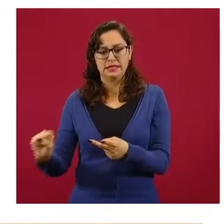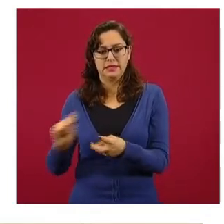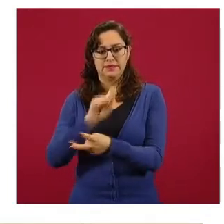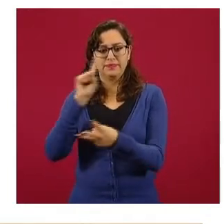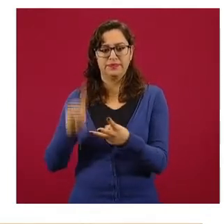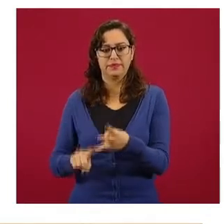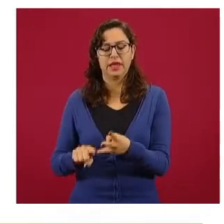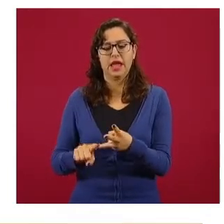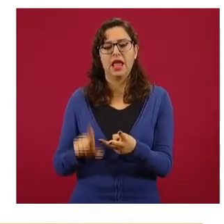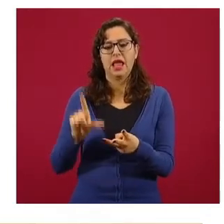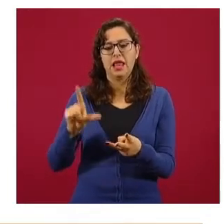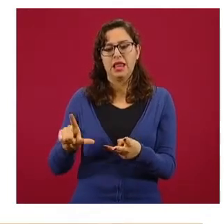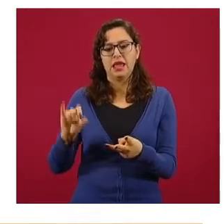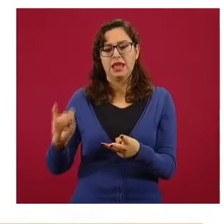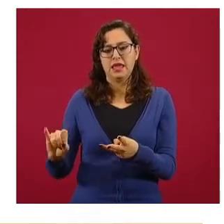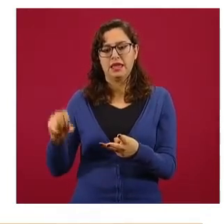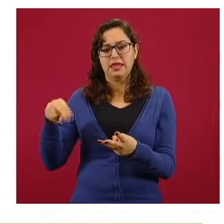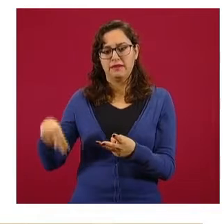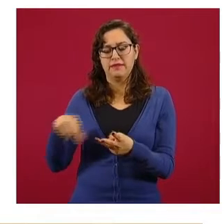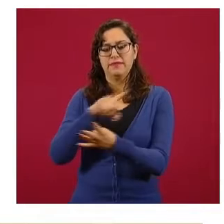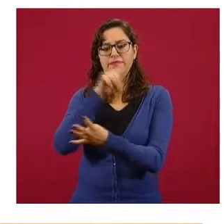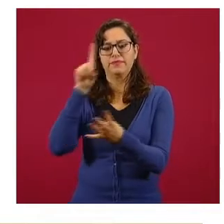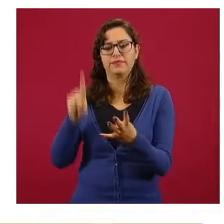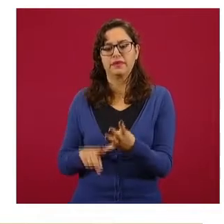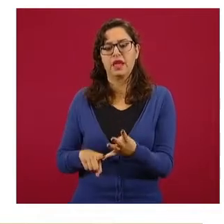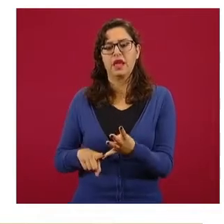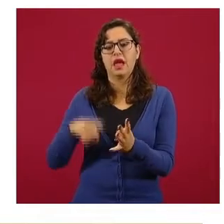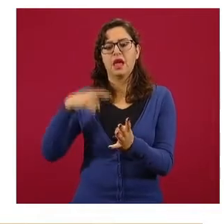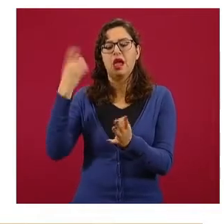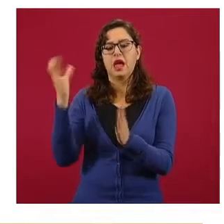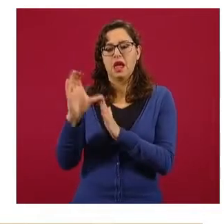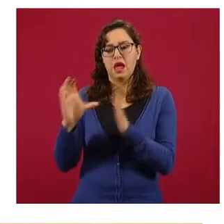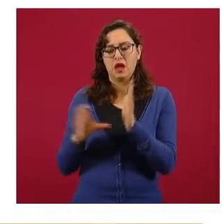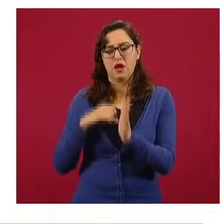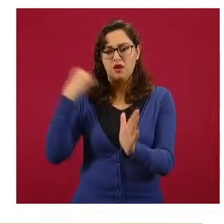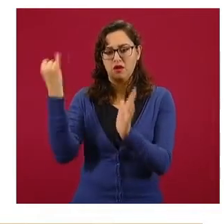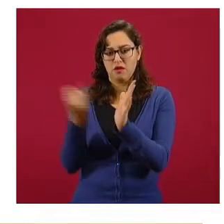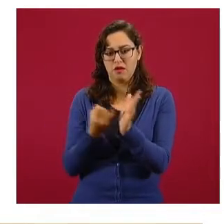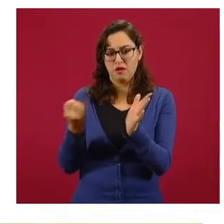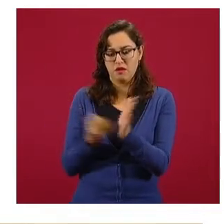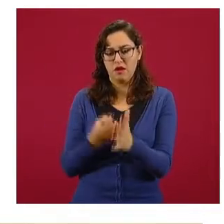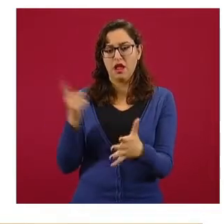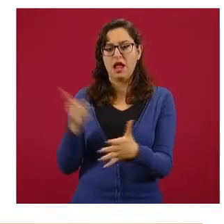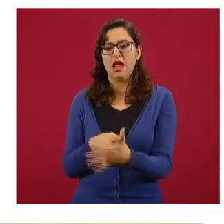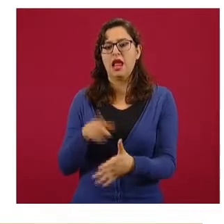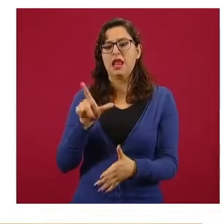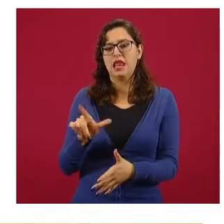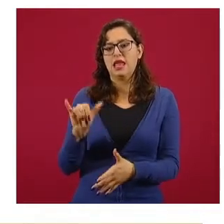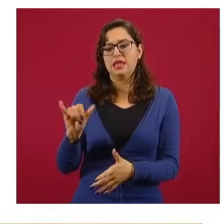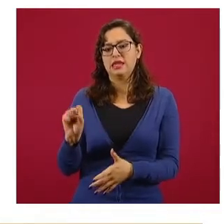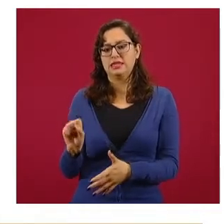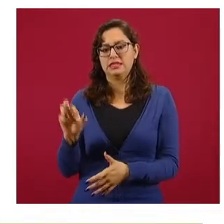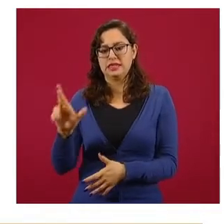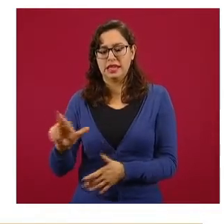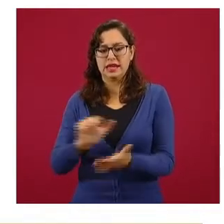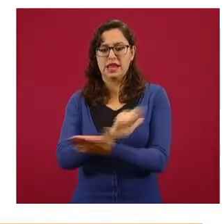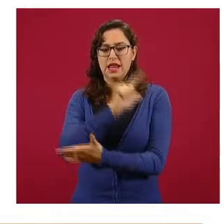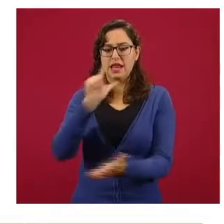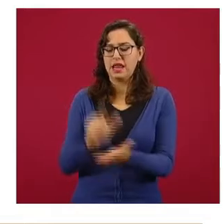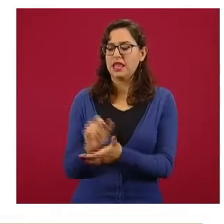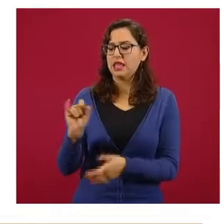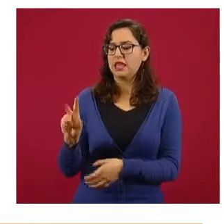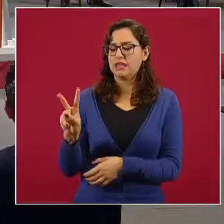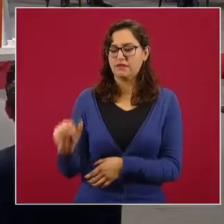la Ley del Infonavit, el Código Fiscal, la Ley de ISR y la Ley del